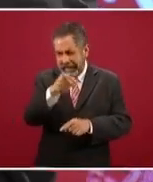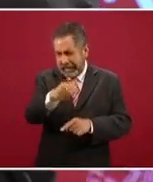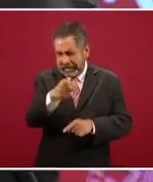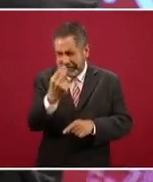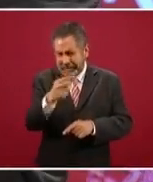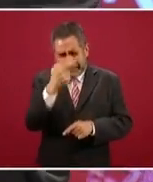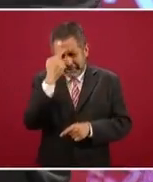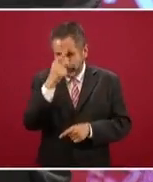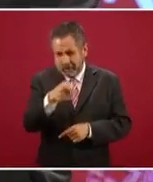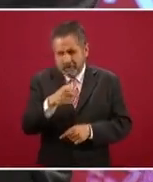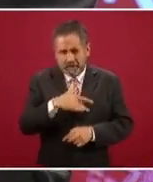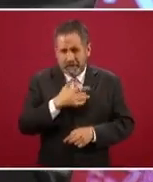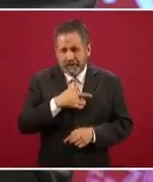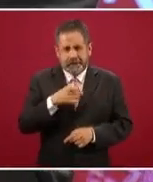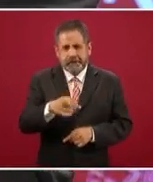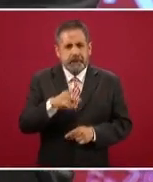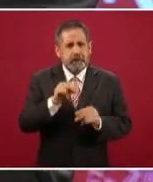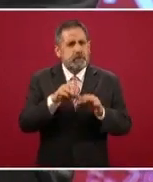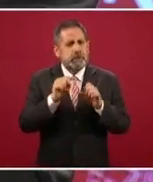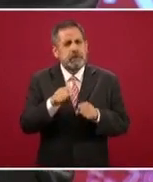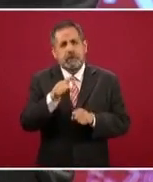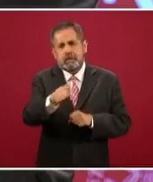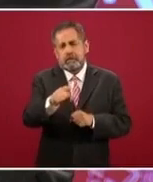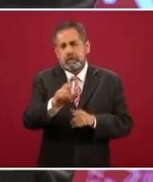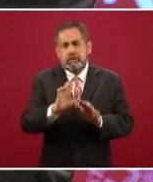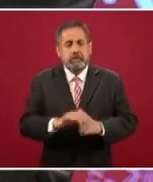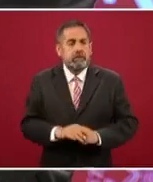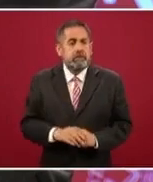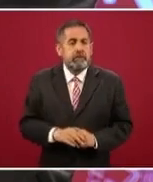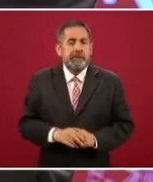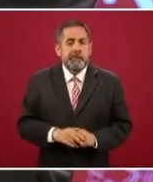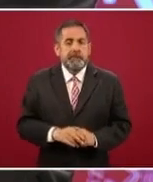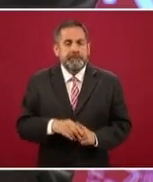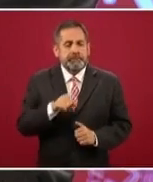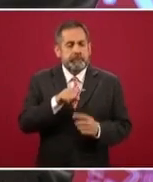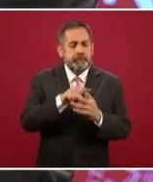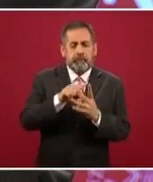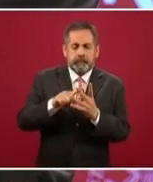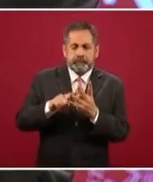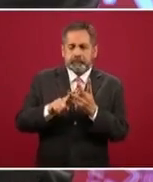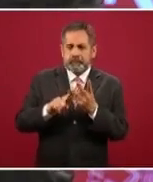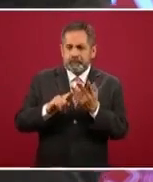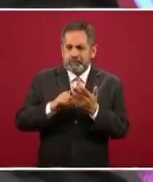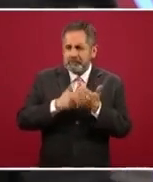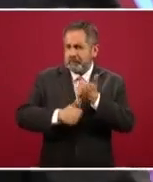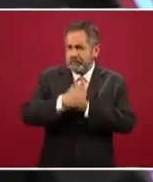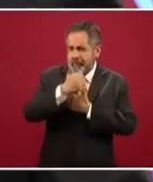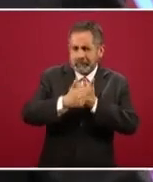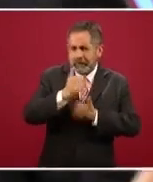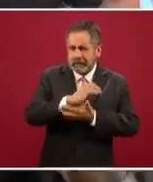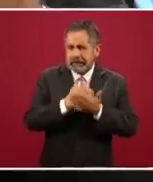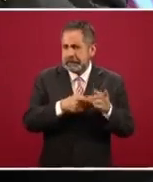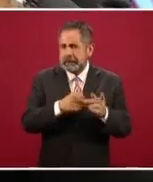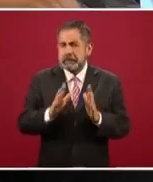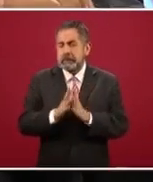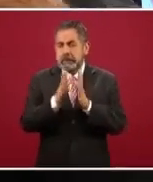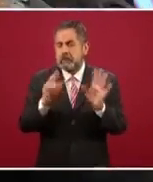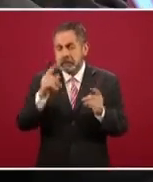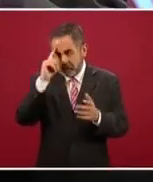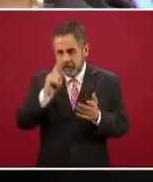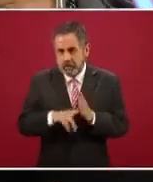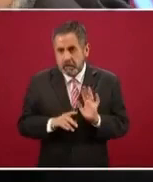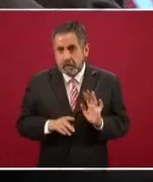este caso no está entre estos preponderantes. Participan en